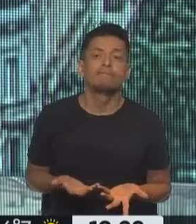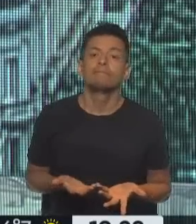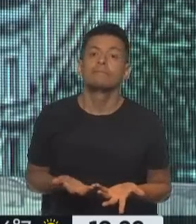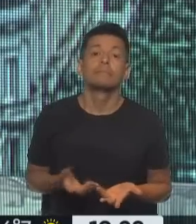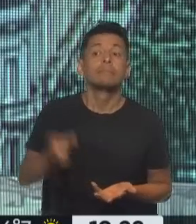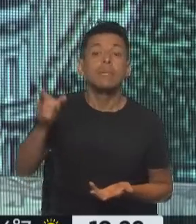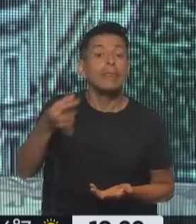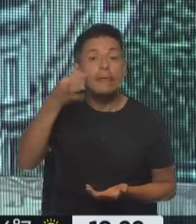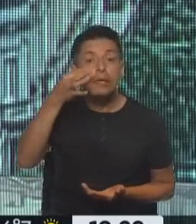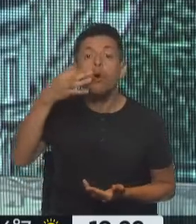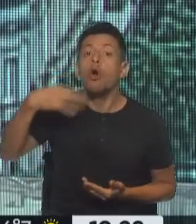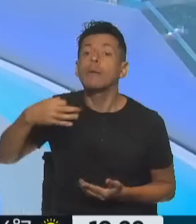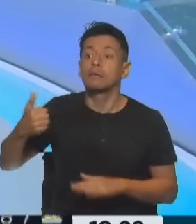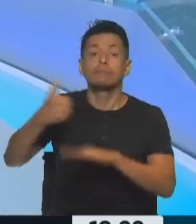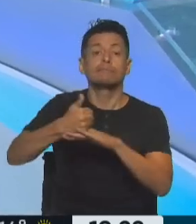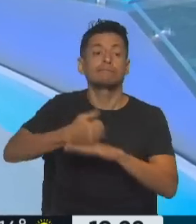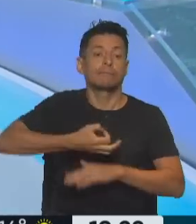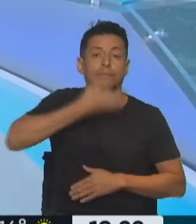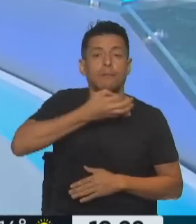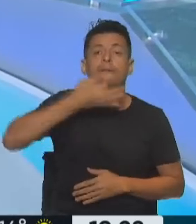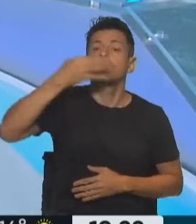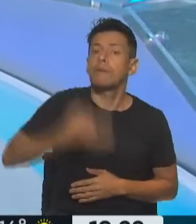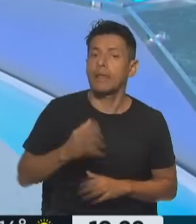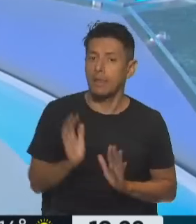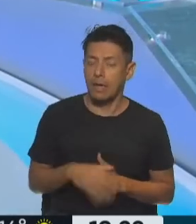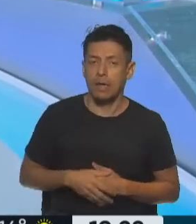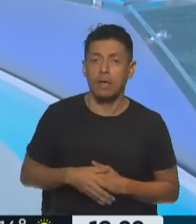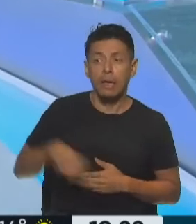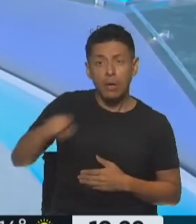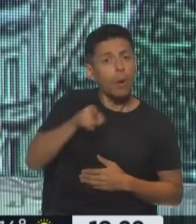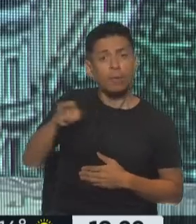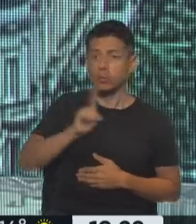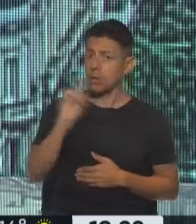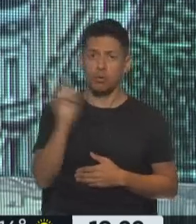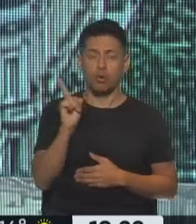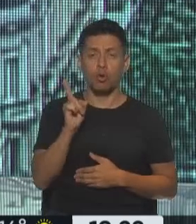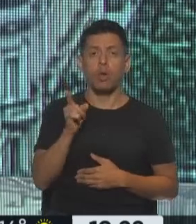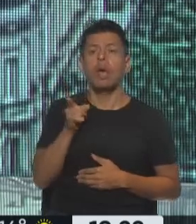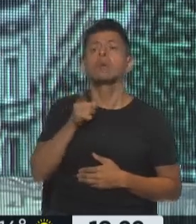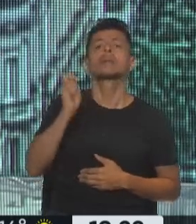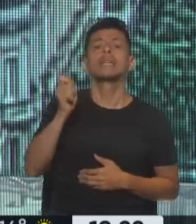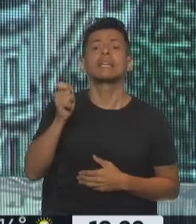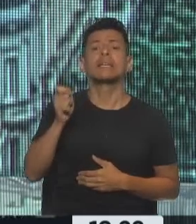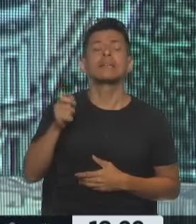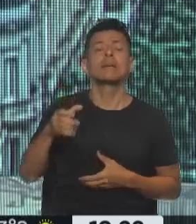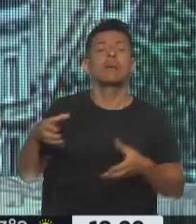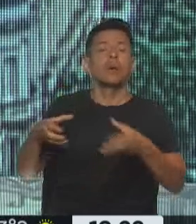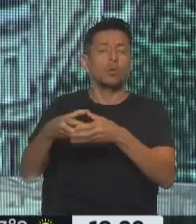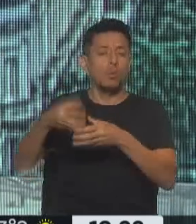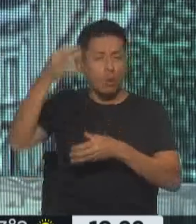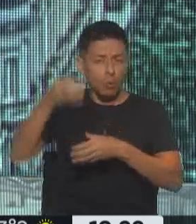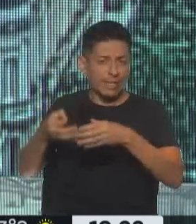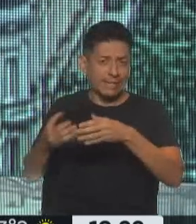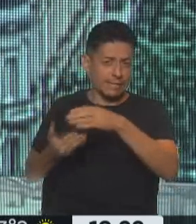testigo tiene obligación de decir verdad. Ellos no están acusados. Los que están acusados son los 4 ministros de la Corte.